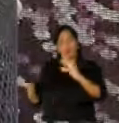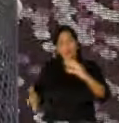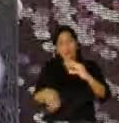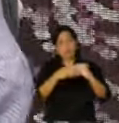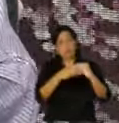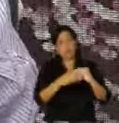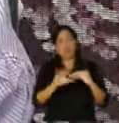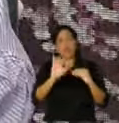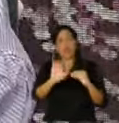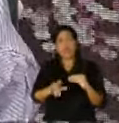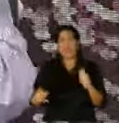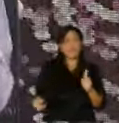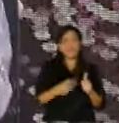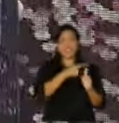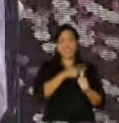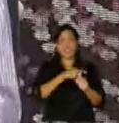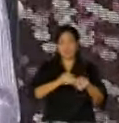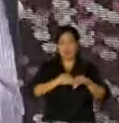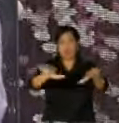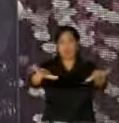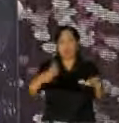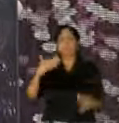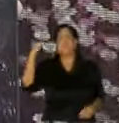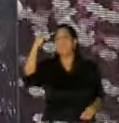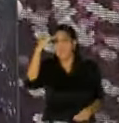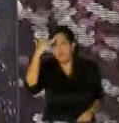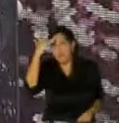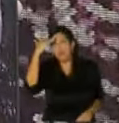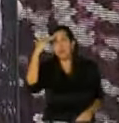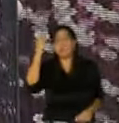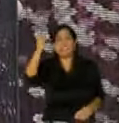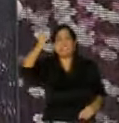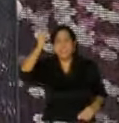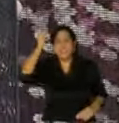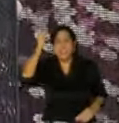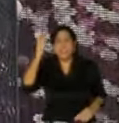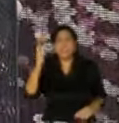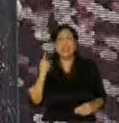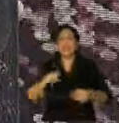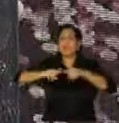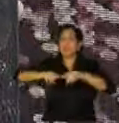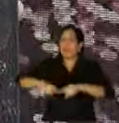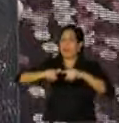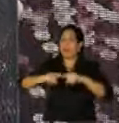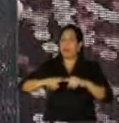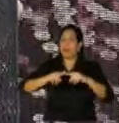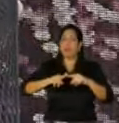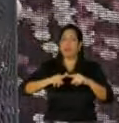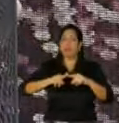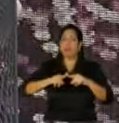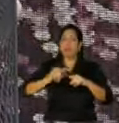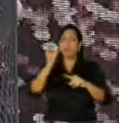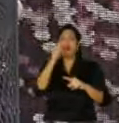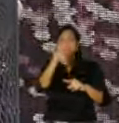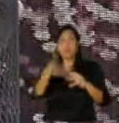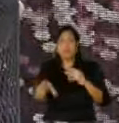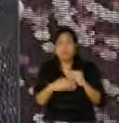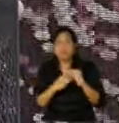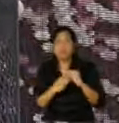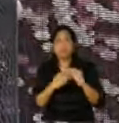lanzar esta primera versión, pero sabiendo y estando conscientes de que según, ¿verdad?, cada uno de ustedes entienda que añade más